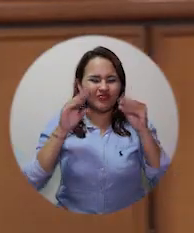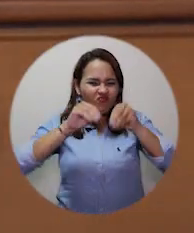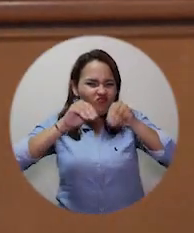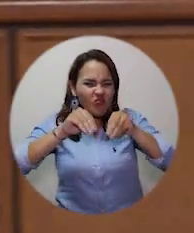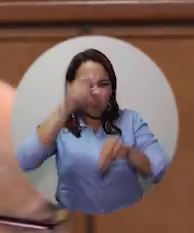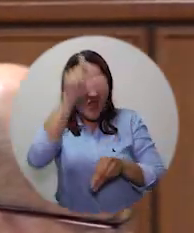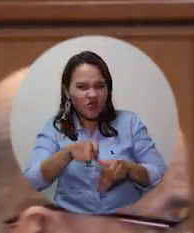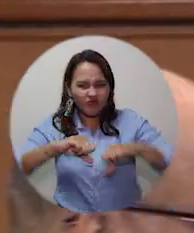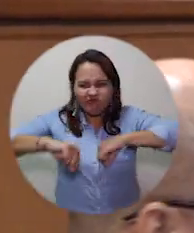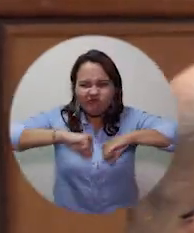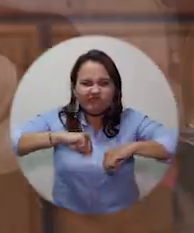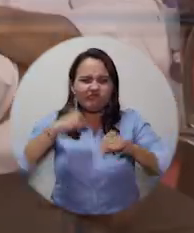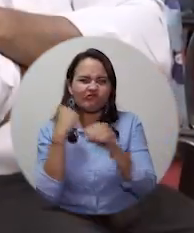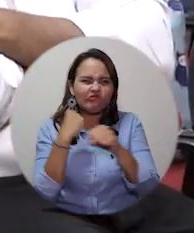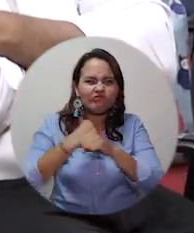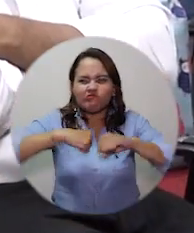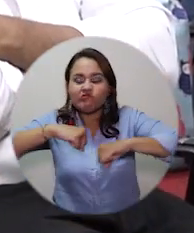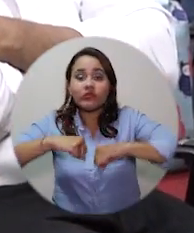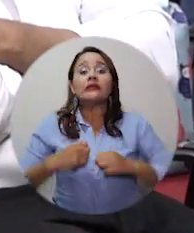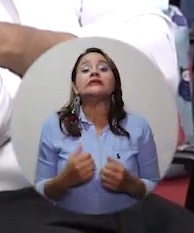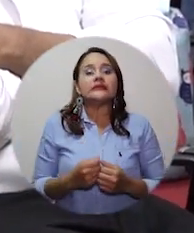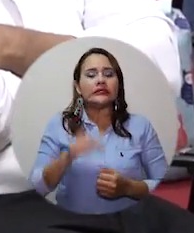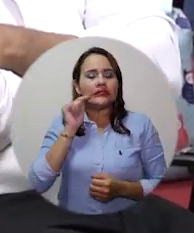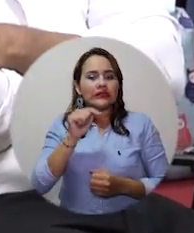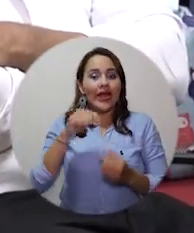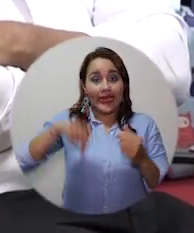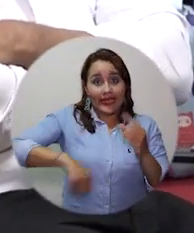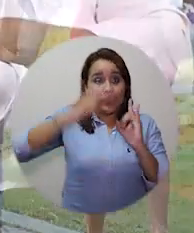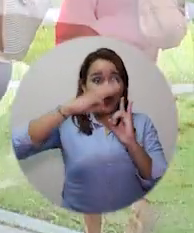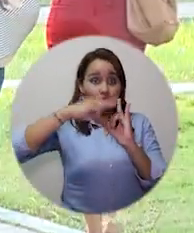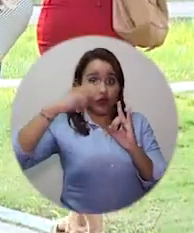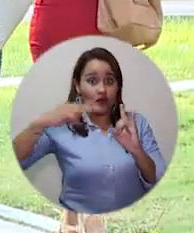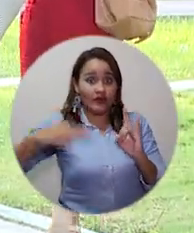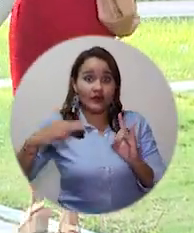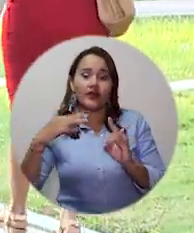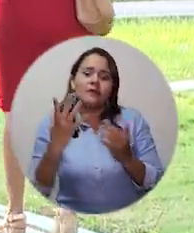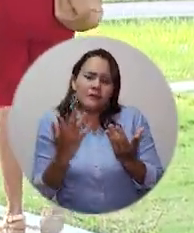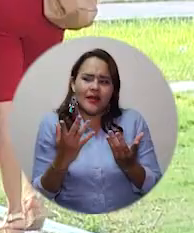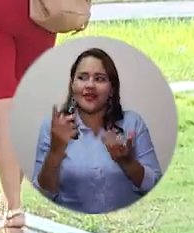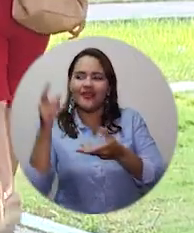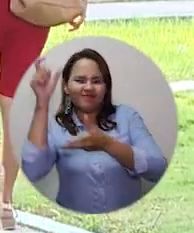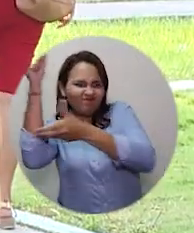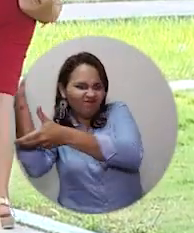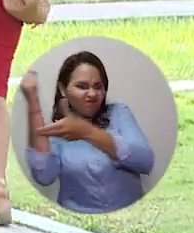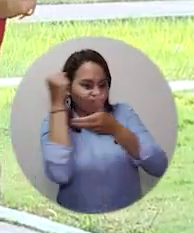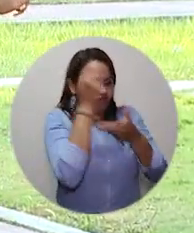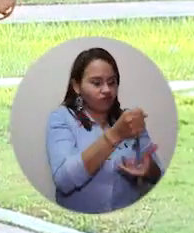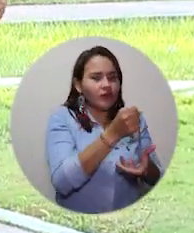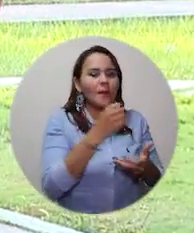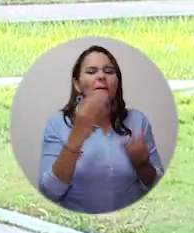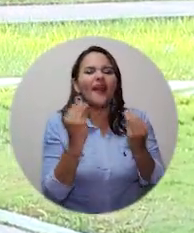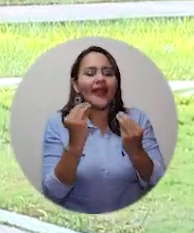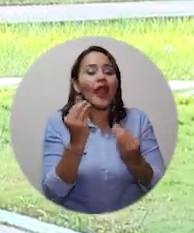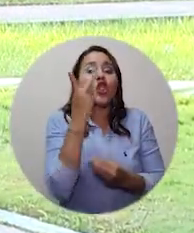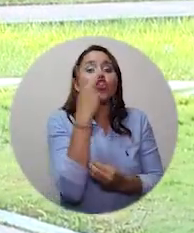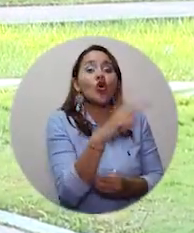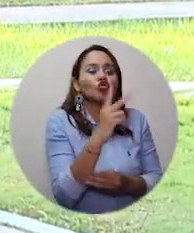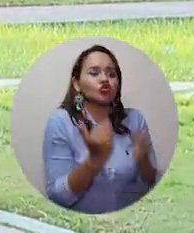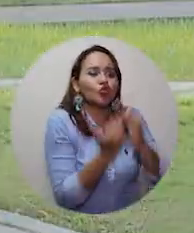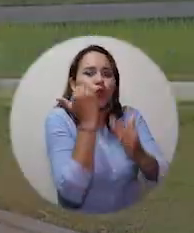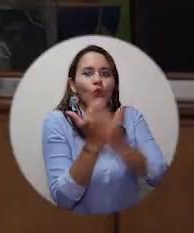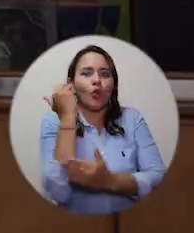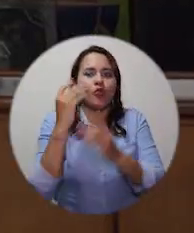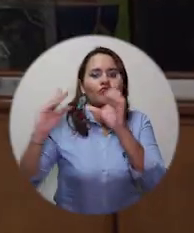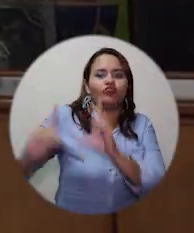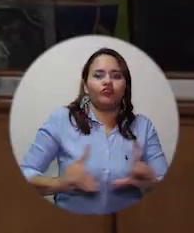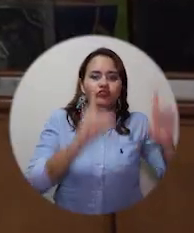del Magdalena Nacional, por medio del cual la institución recibirá 3.000 millones de pesos para la formación de 12 nuevos doctores.